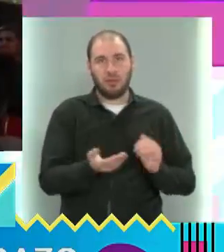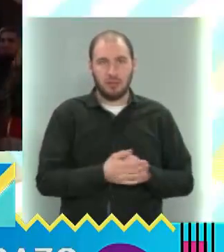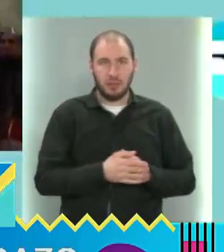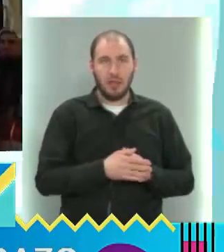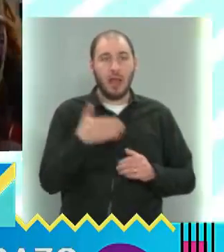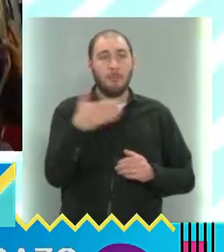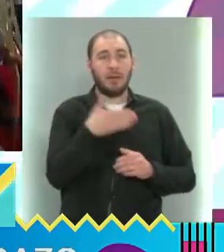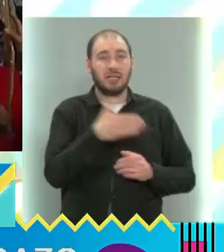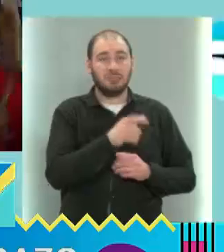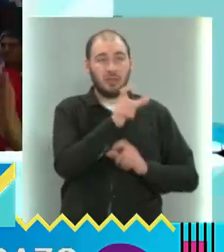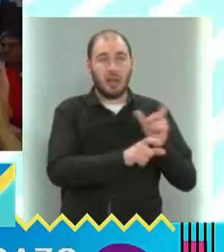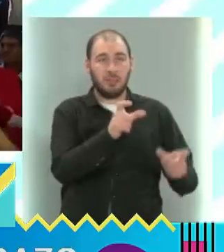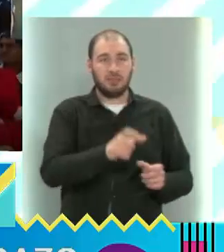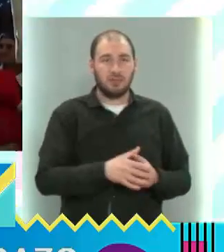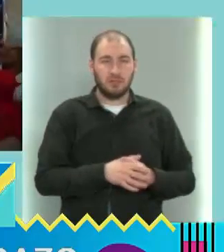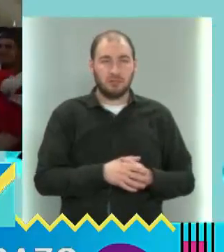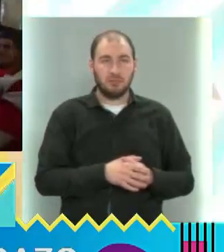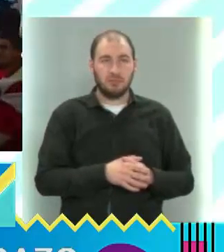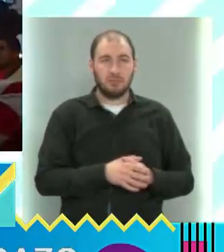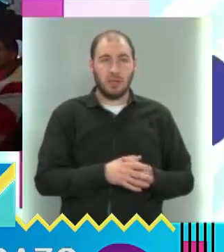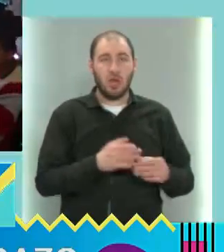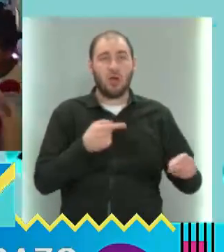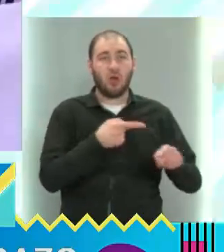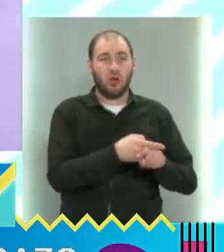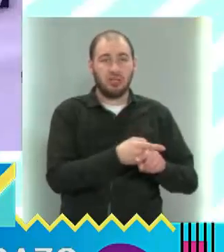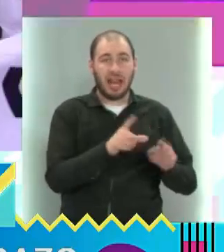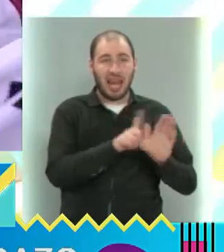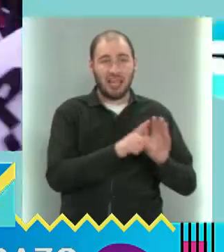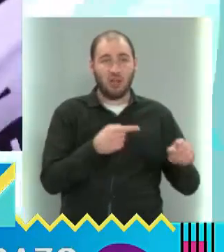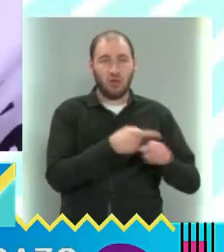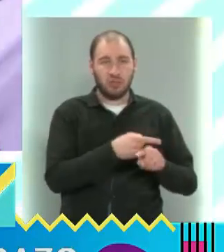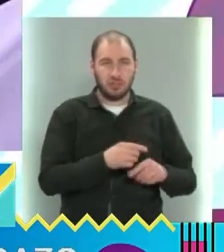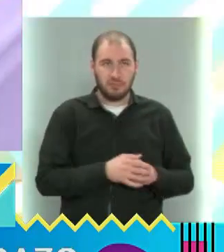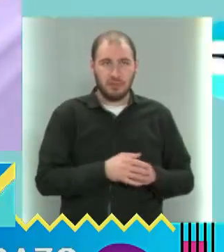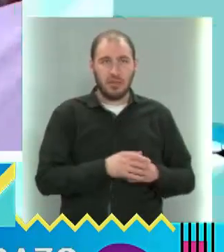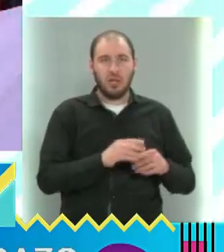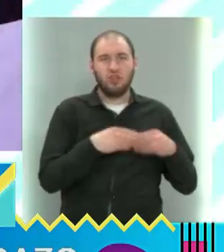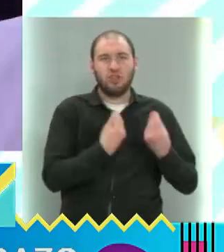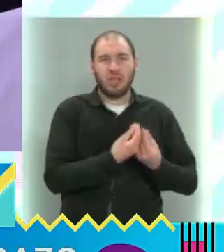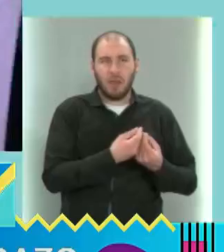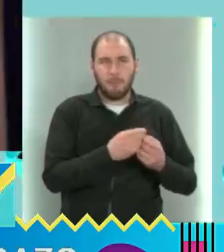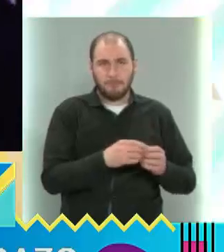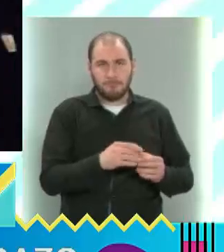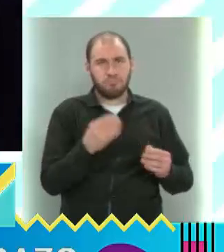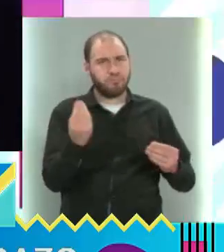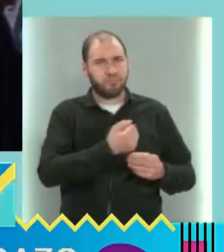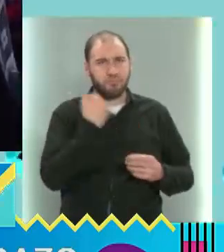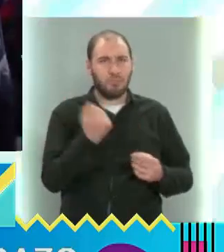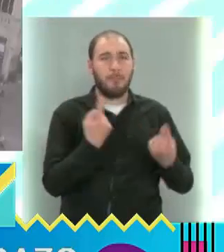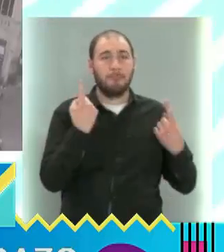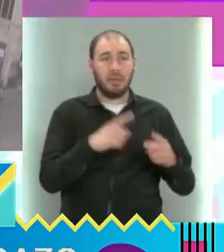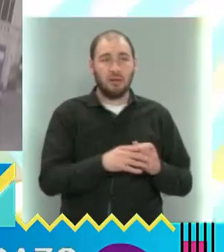la participación de la gente que en contra de la ley, o sea, en cantidades muy importantes, y sin